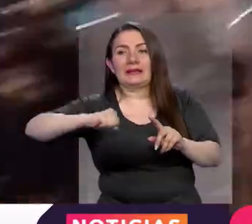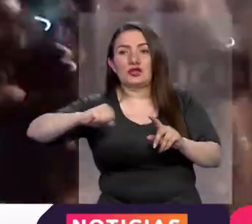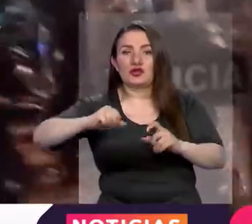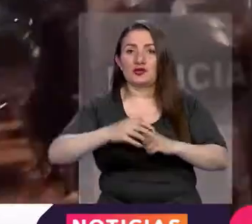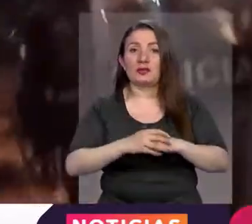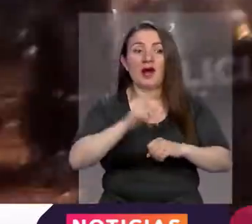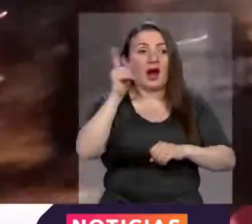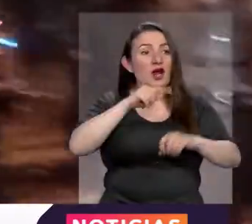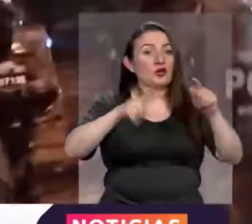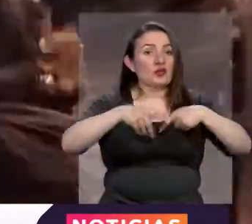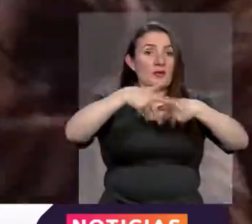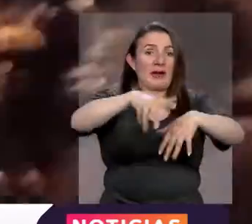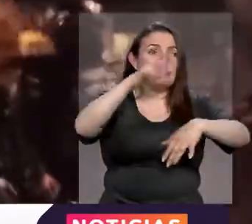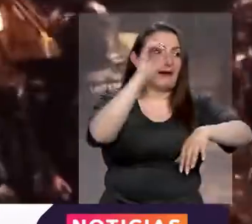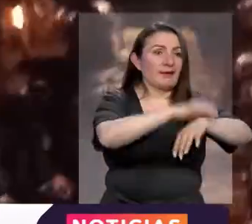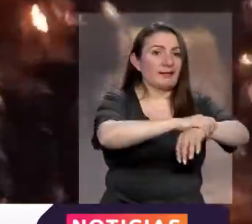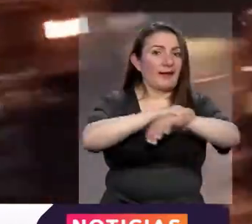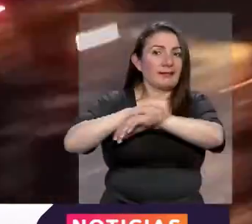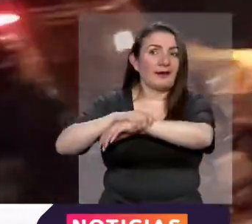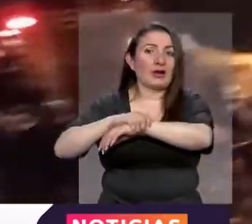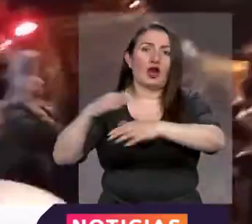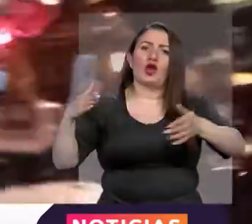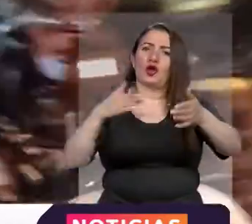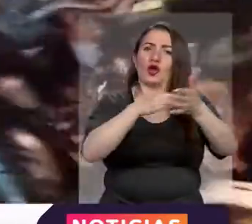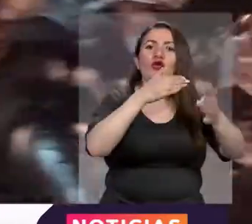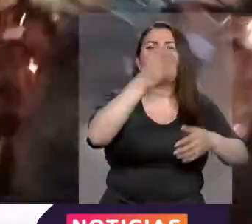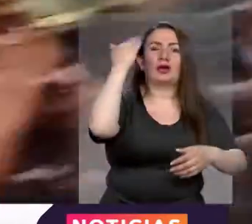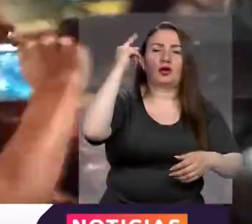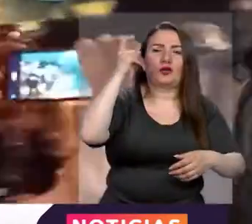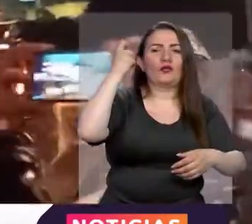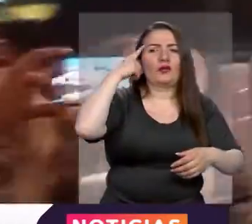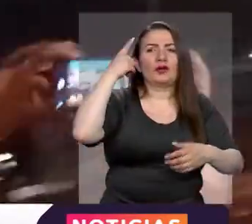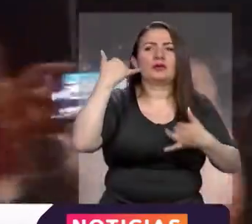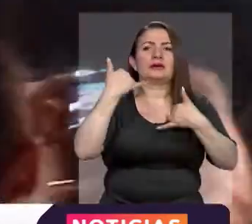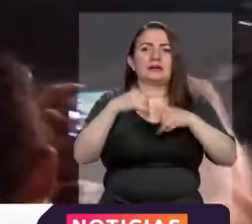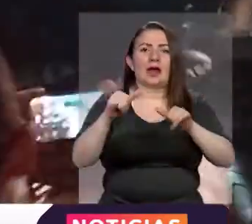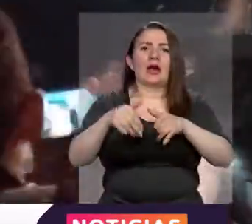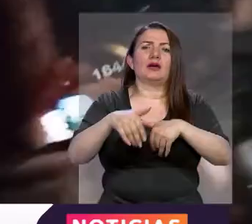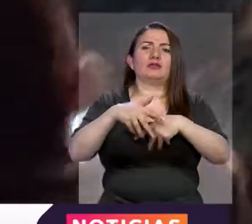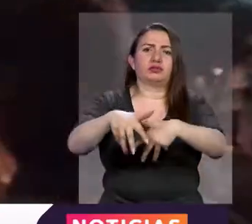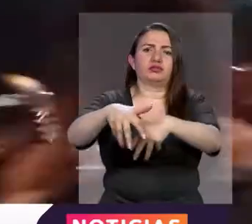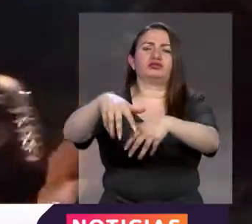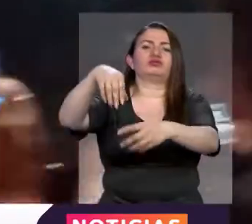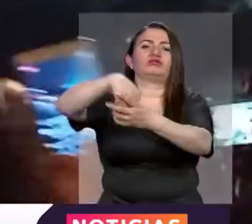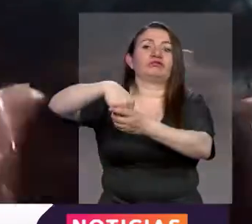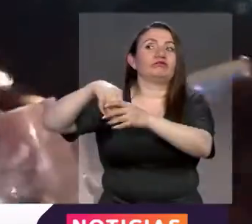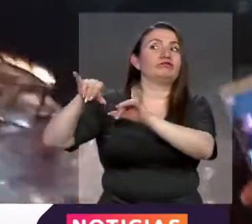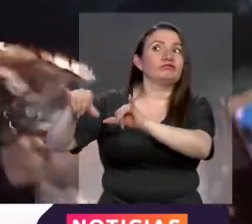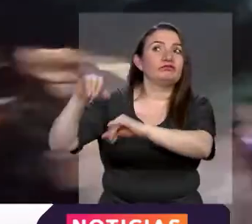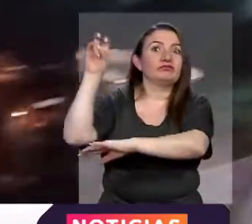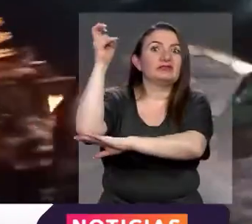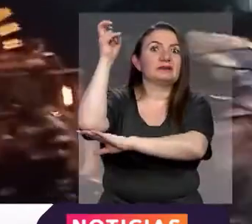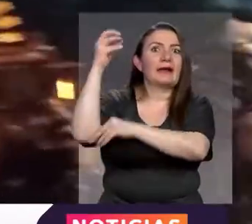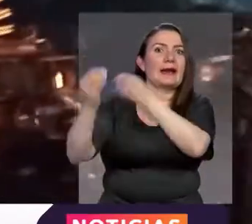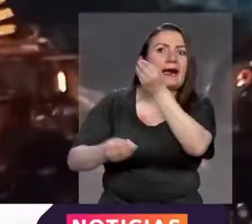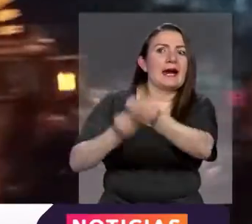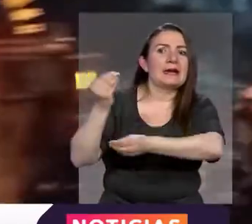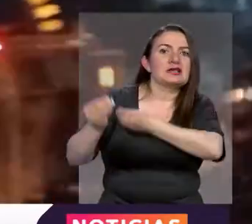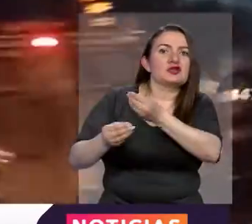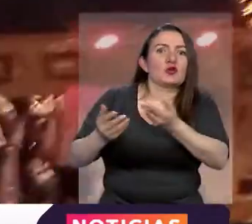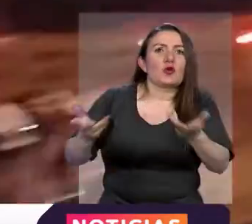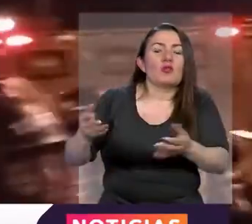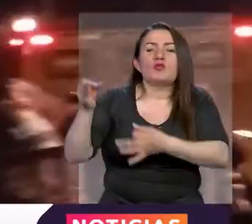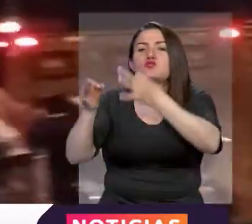quienes fueron detenidos en las marchas y protestas contra el pasado gobierno permanecen hoy detenidos sin que la fiscalía haya